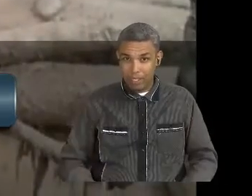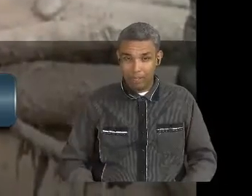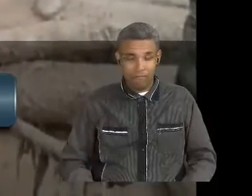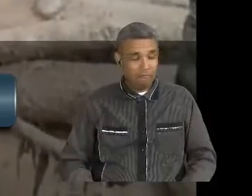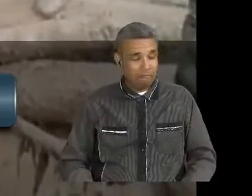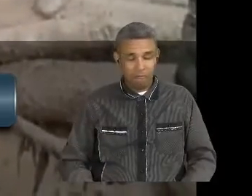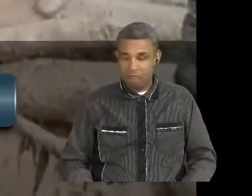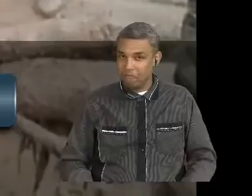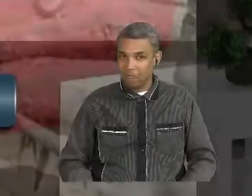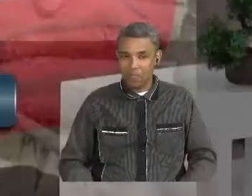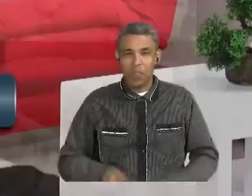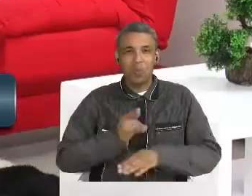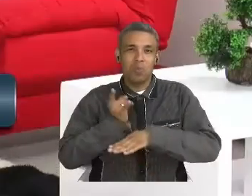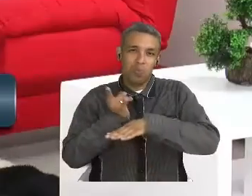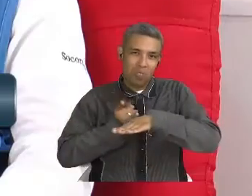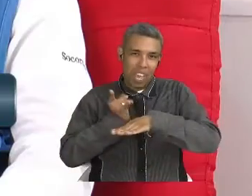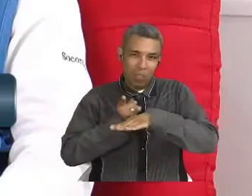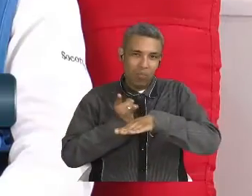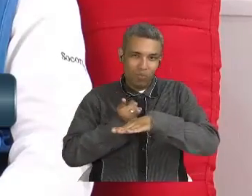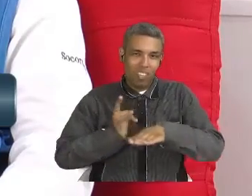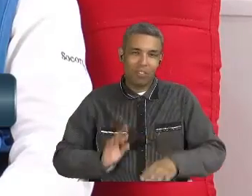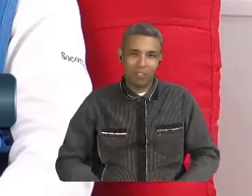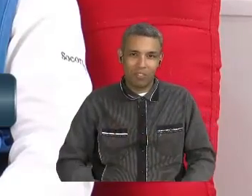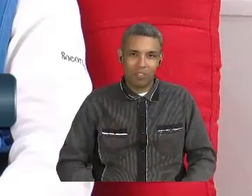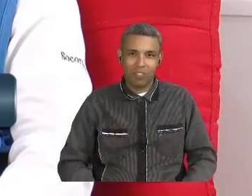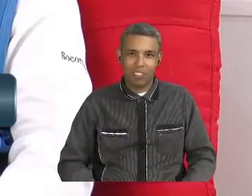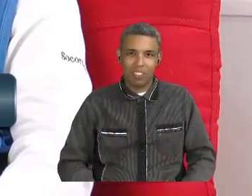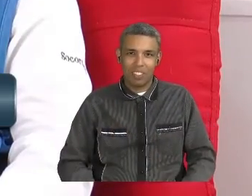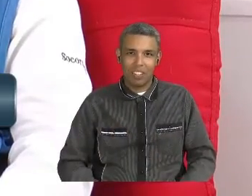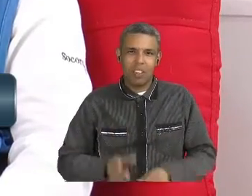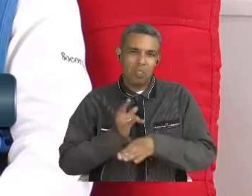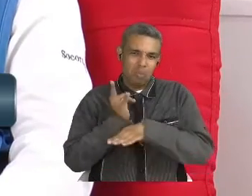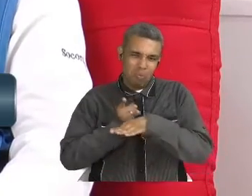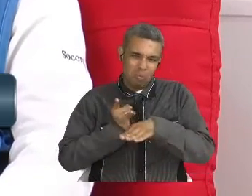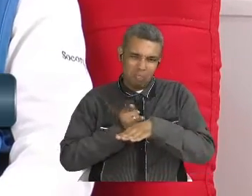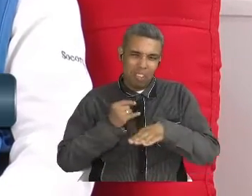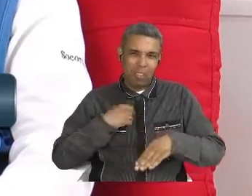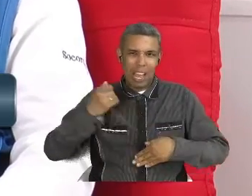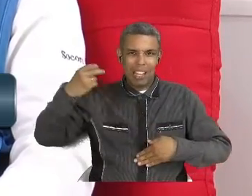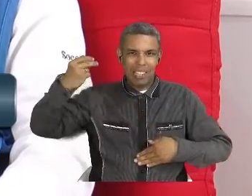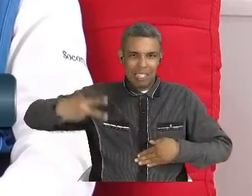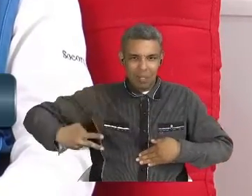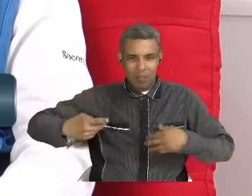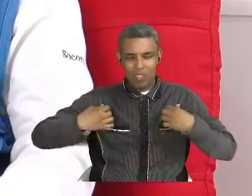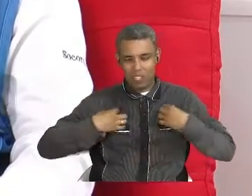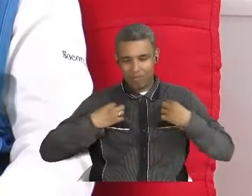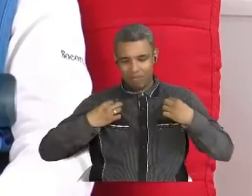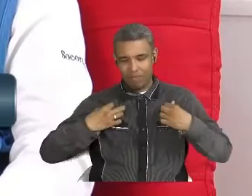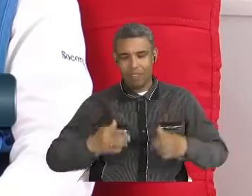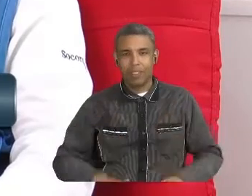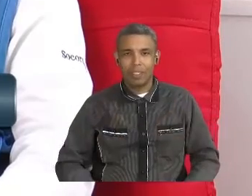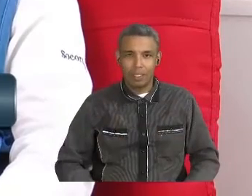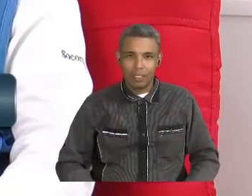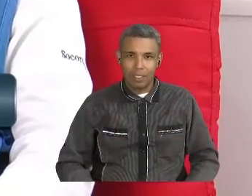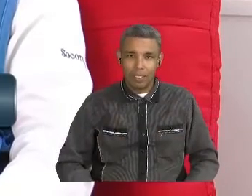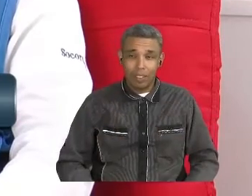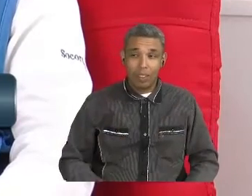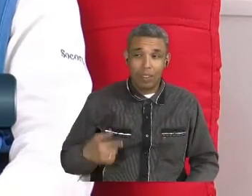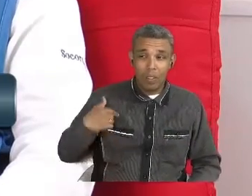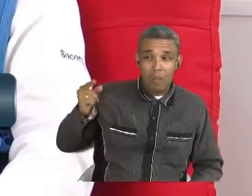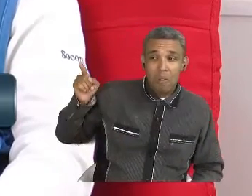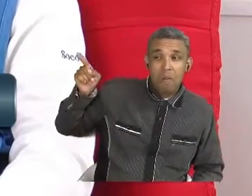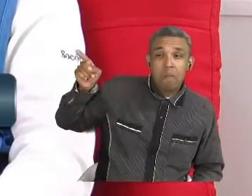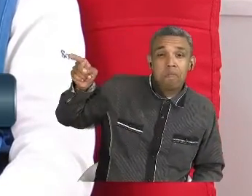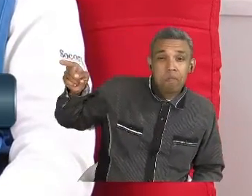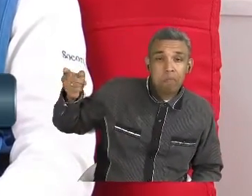las personas, yo sé que tienen mucha voluntad, pero son personas que necesitan las cosas para volver a iniciar cosas nuevas. Entonces sí le